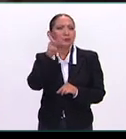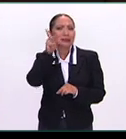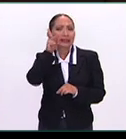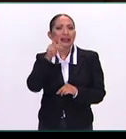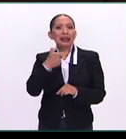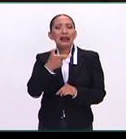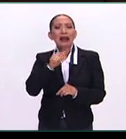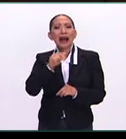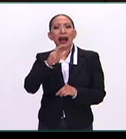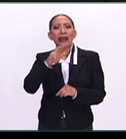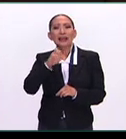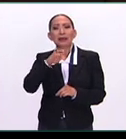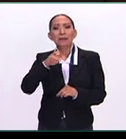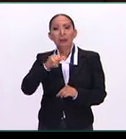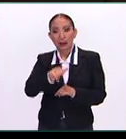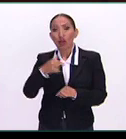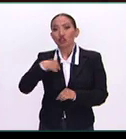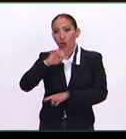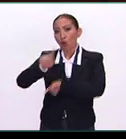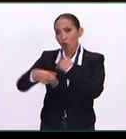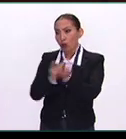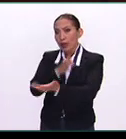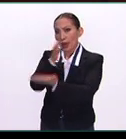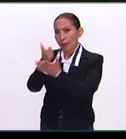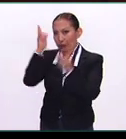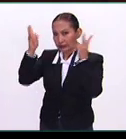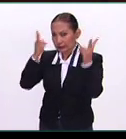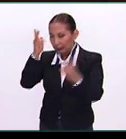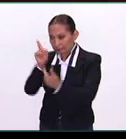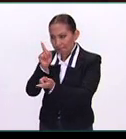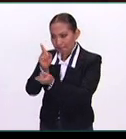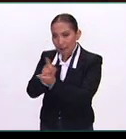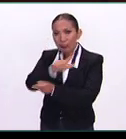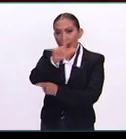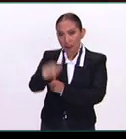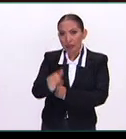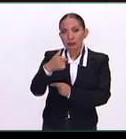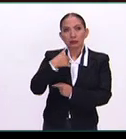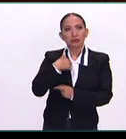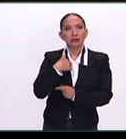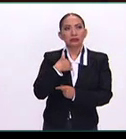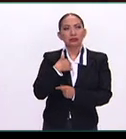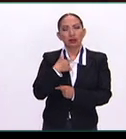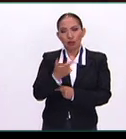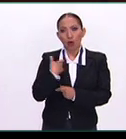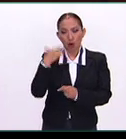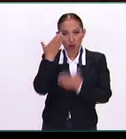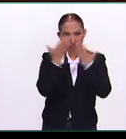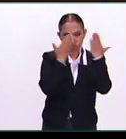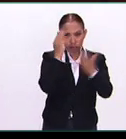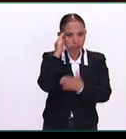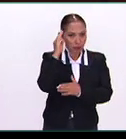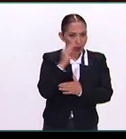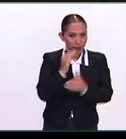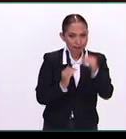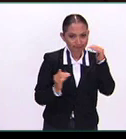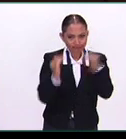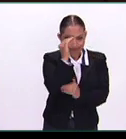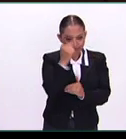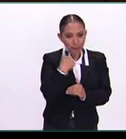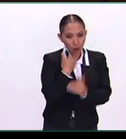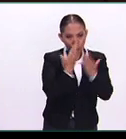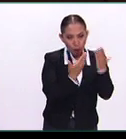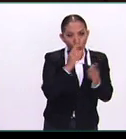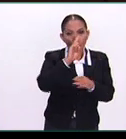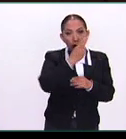Garibay. Yo empecé a ir a verlo después de haber sacado una maestría en